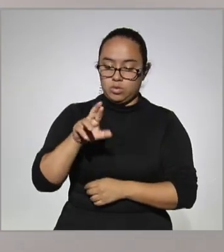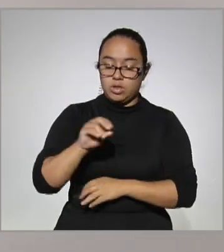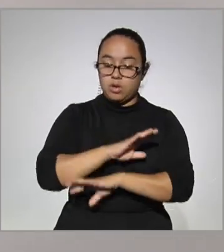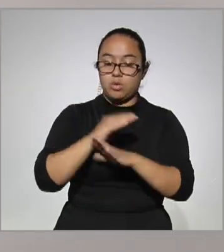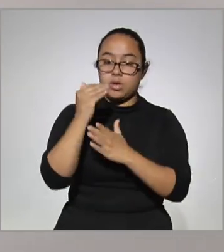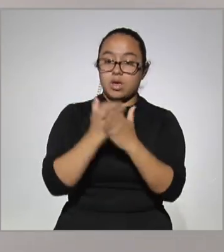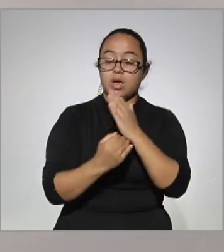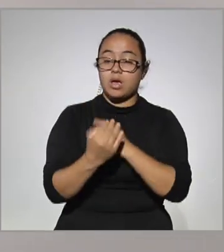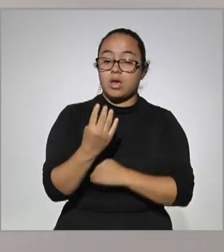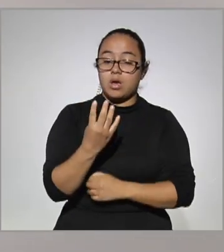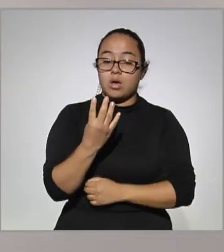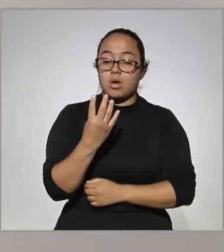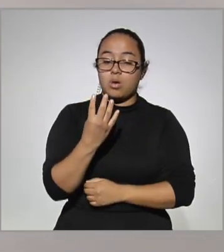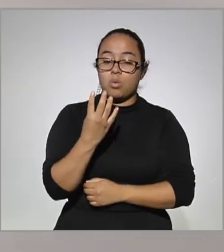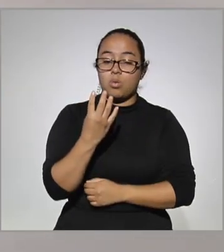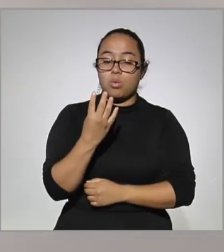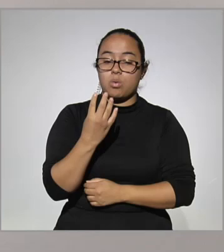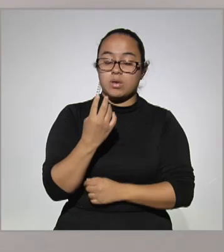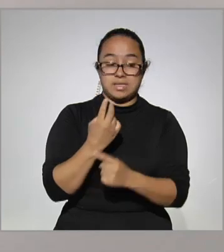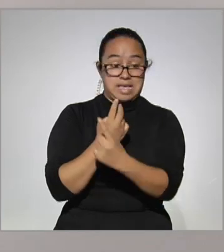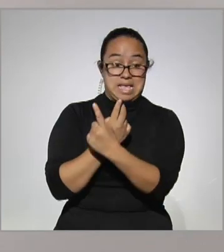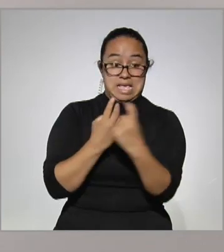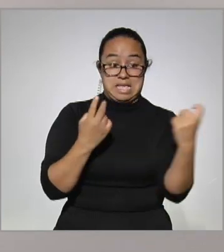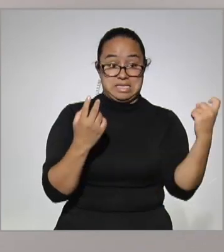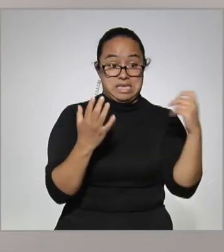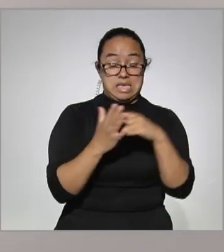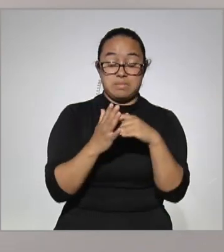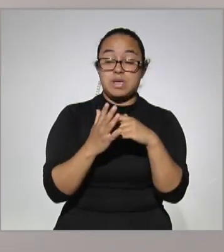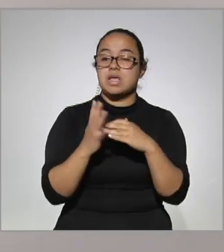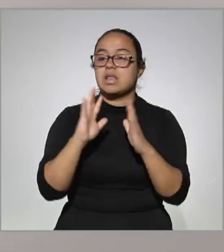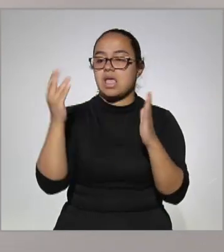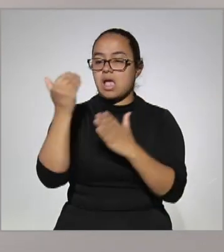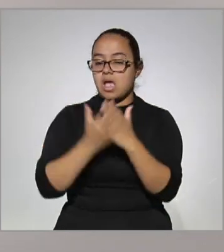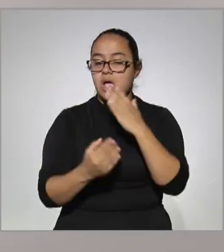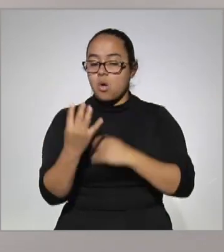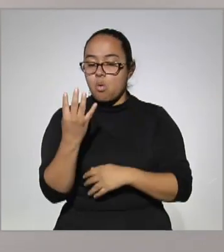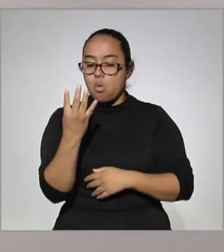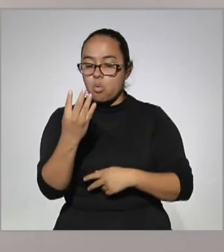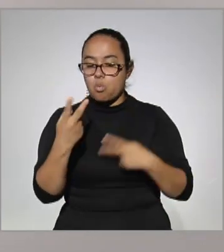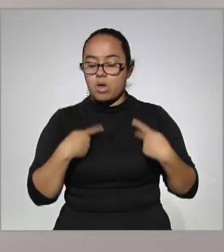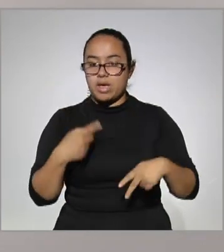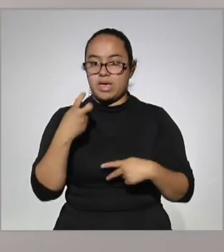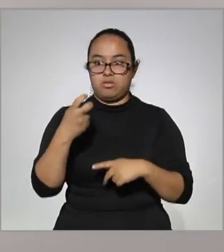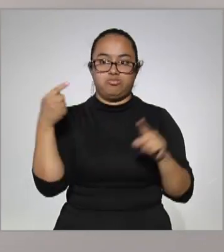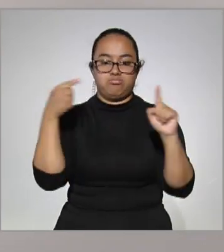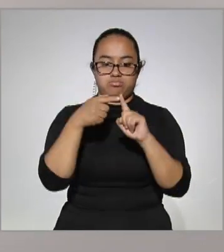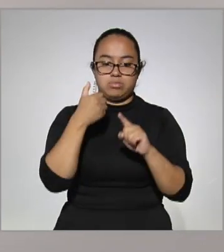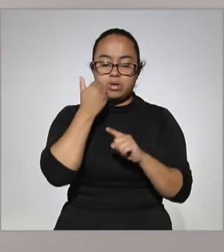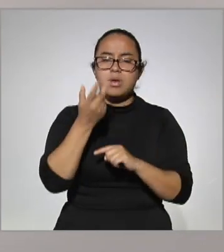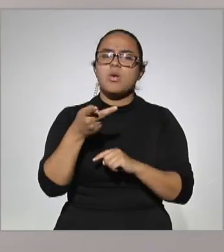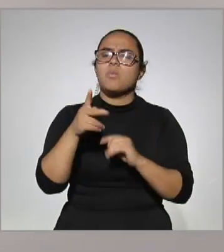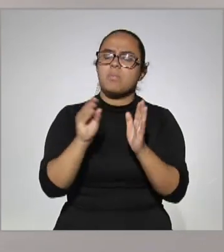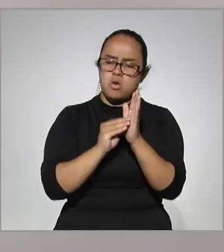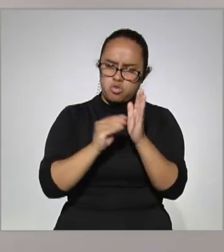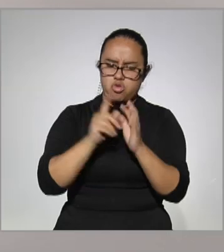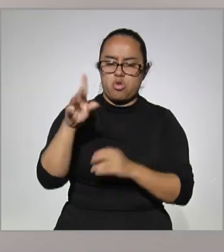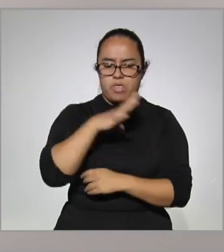menos de 4 por 100,000, que es el objetivo que se busca a nivel mundial. Pero aún siguen